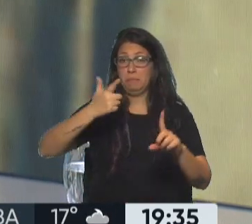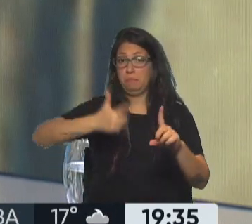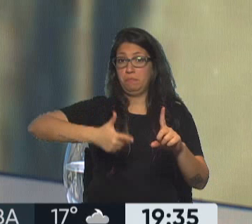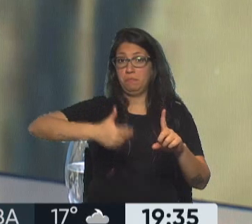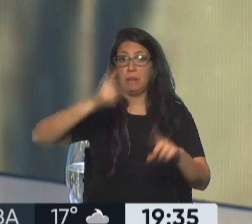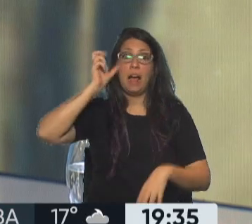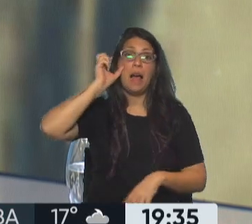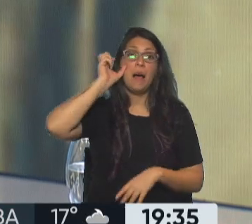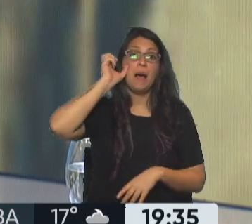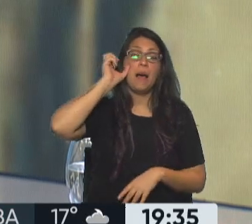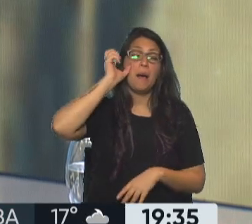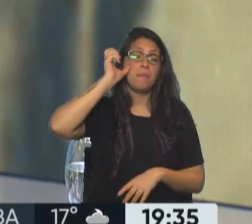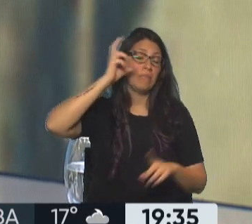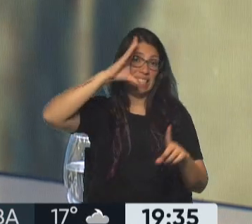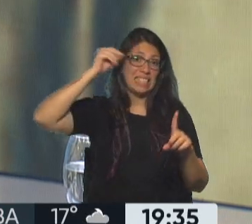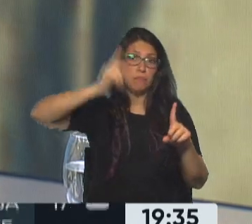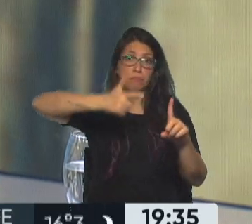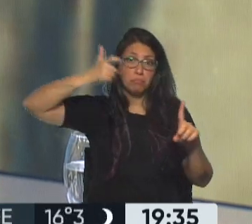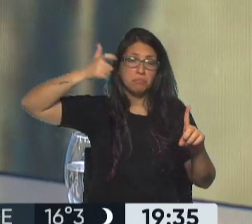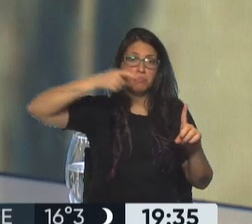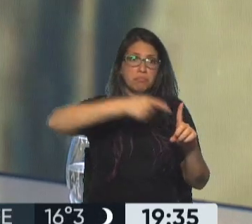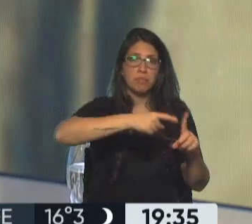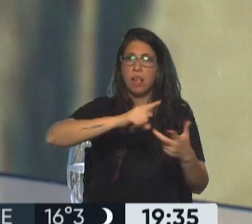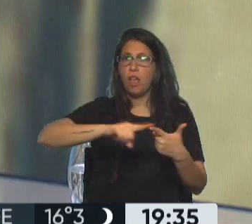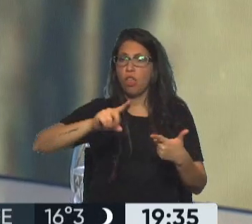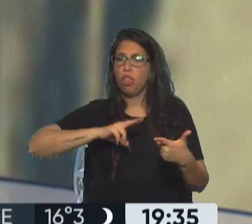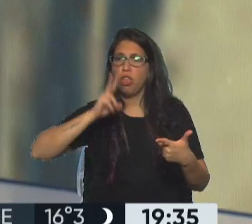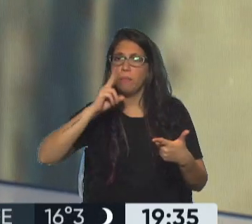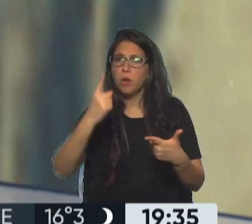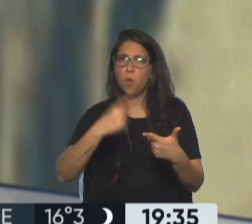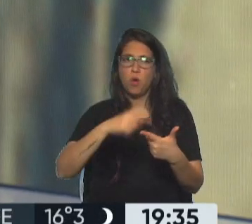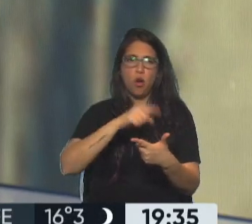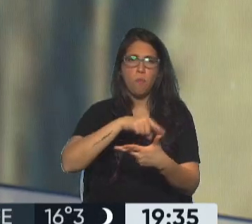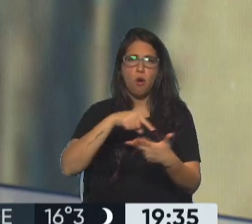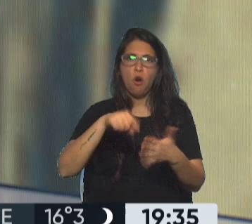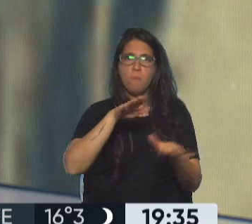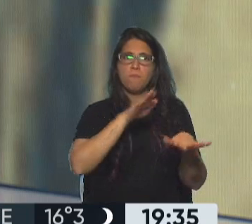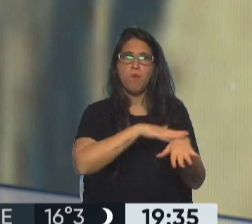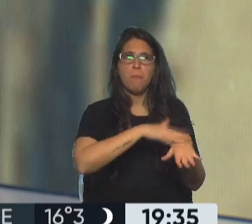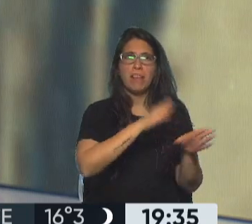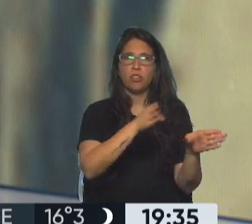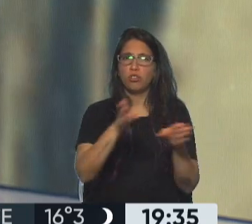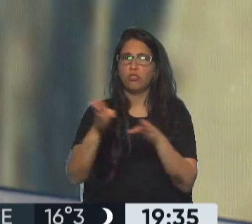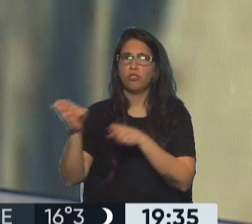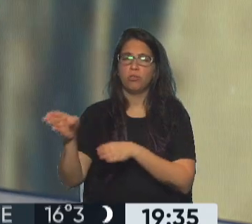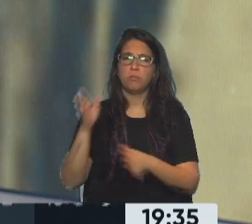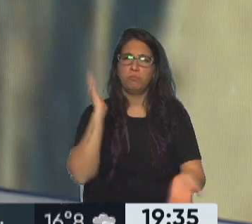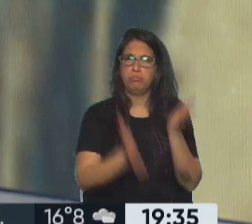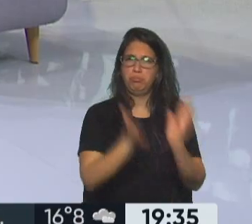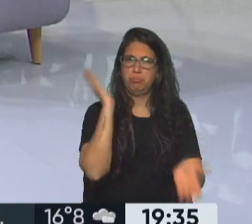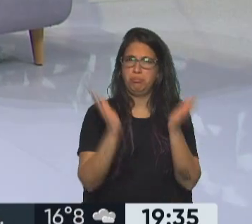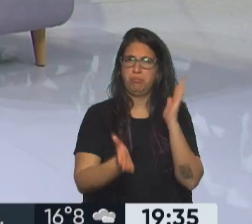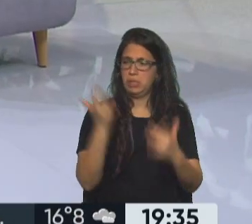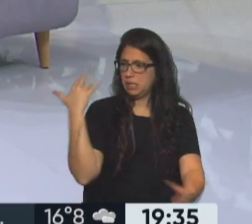que fue el intento de asesinato a Cristina. En 2001, digo, estoy pensando en tiempos violentos, sí. No necesariamente 30, 55,